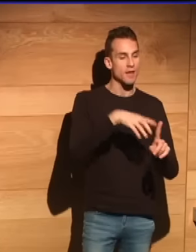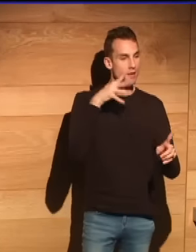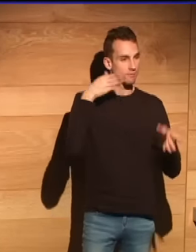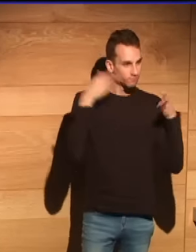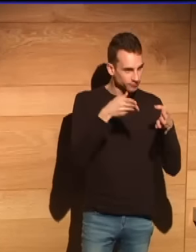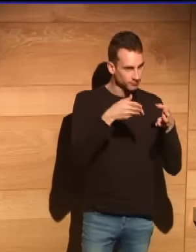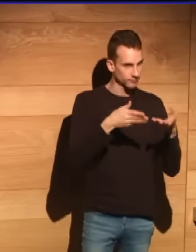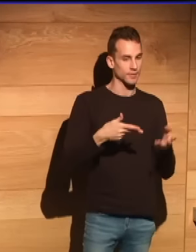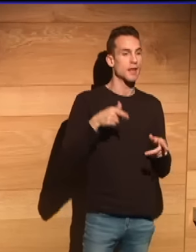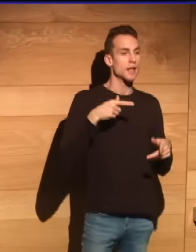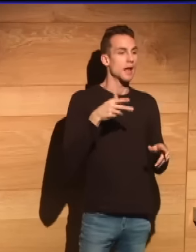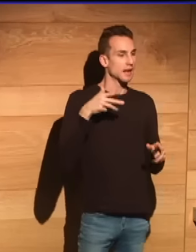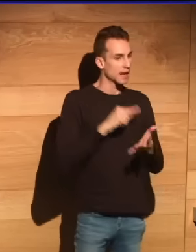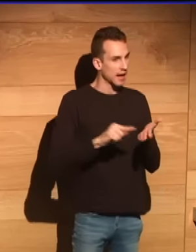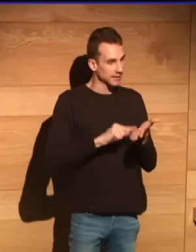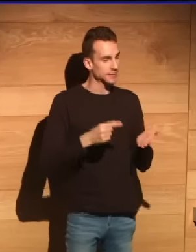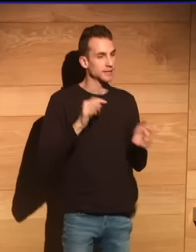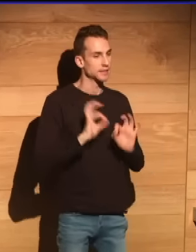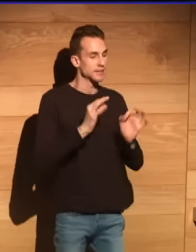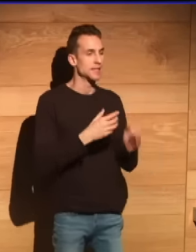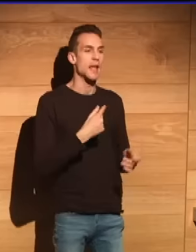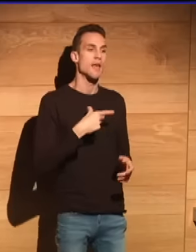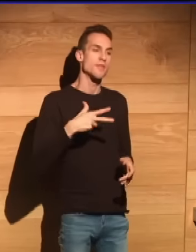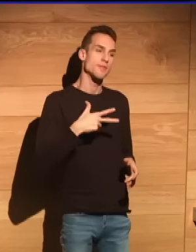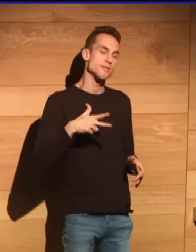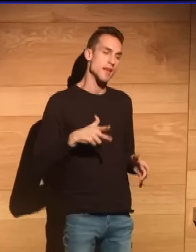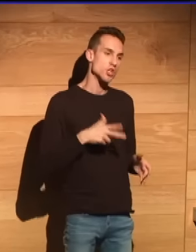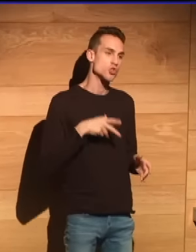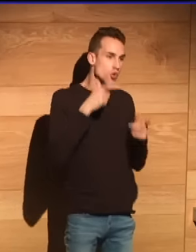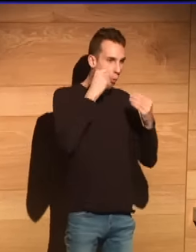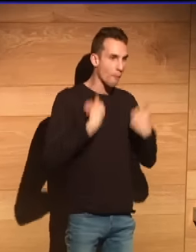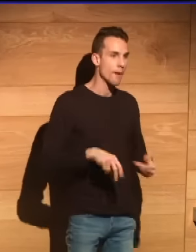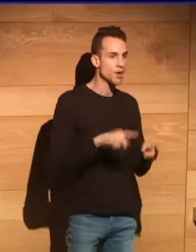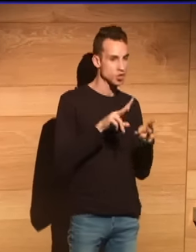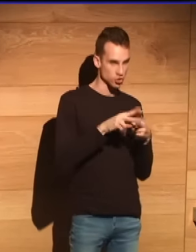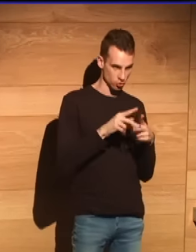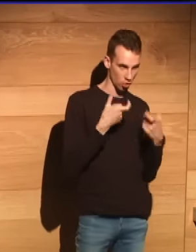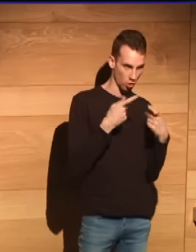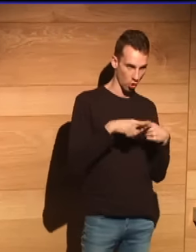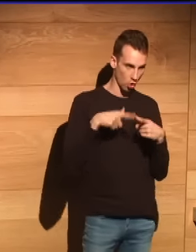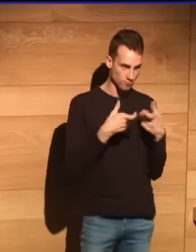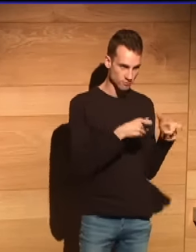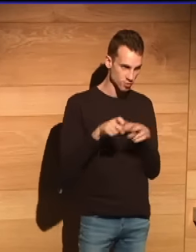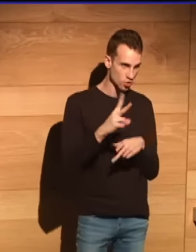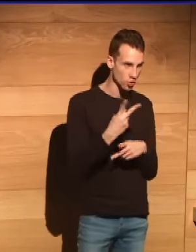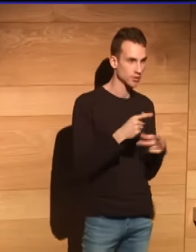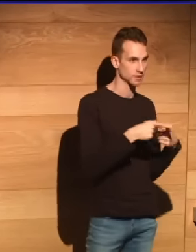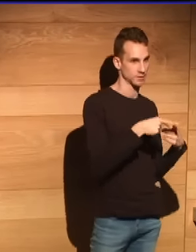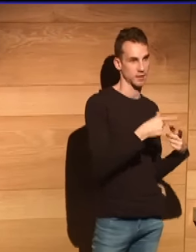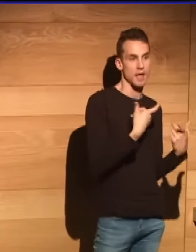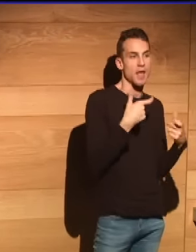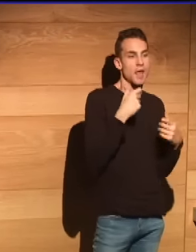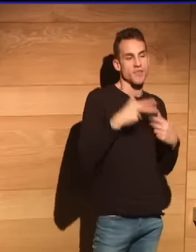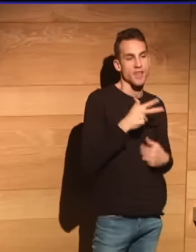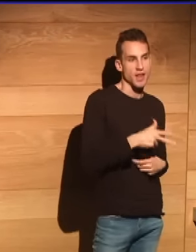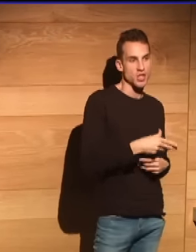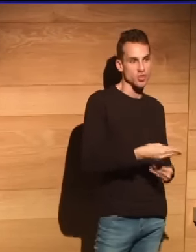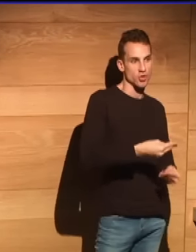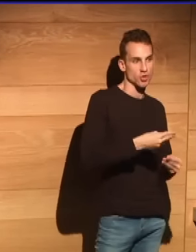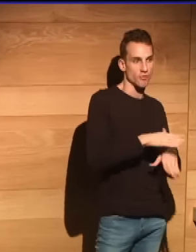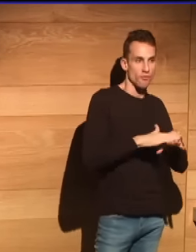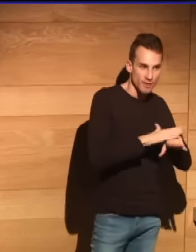Derechos Humanos pretende dos cosas. No pretende declarar nuevos derechos fundamentales, porque gracias a Dios estamos en un país demócrata y que tenemos